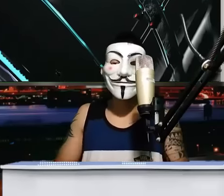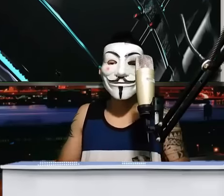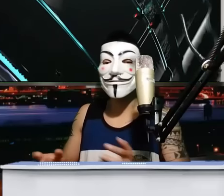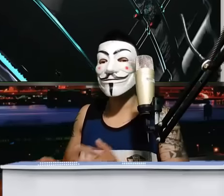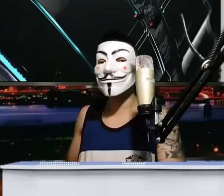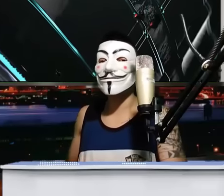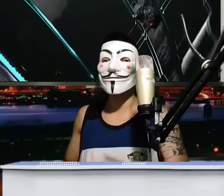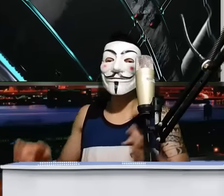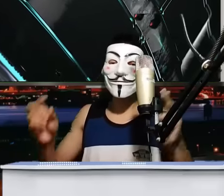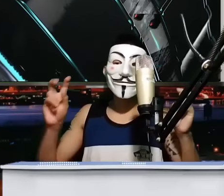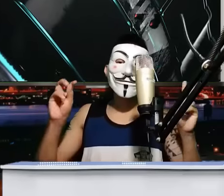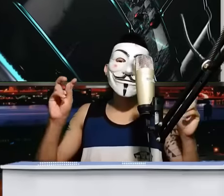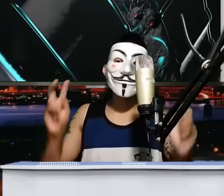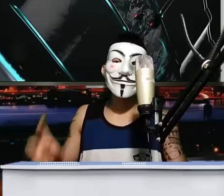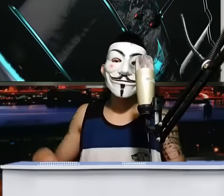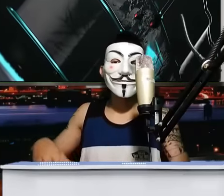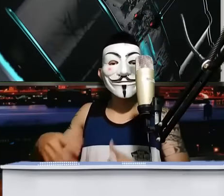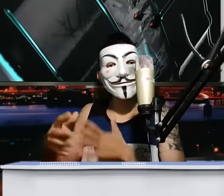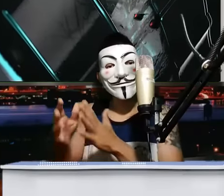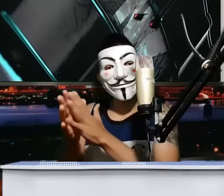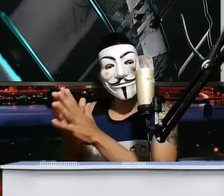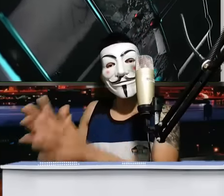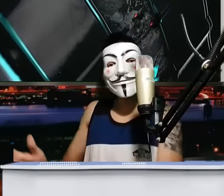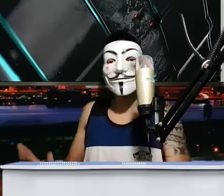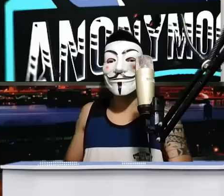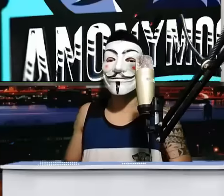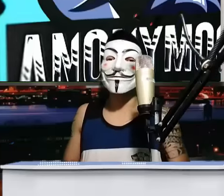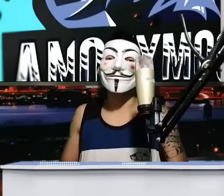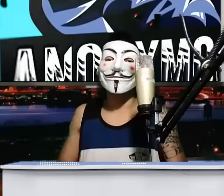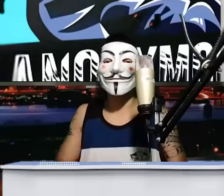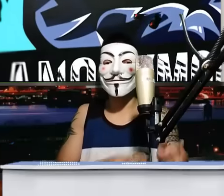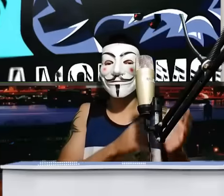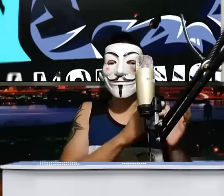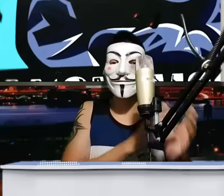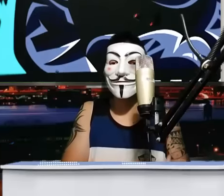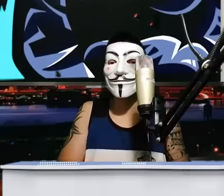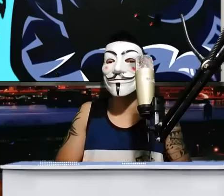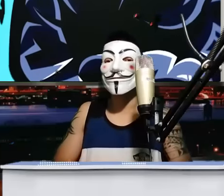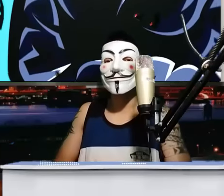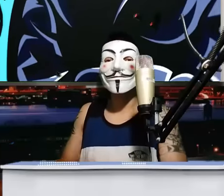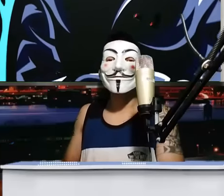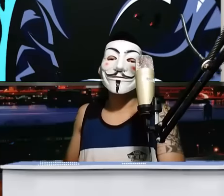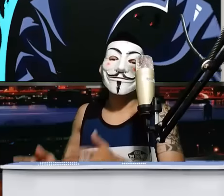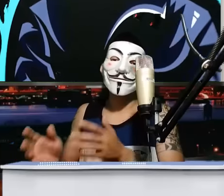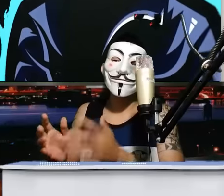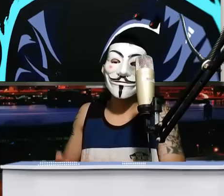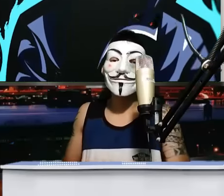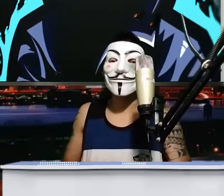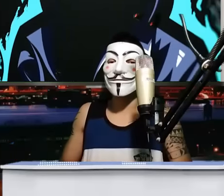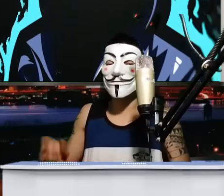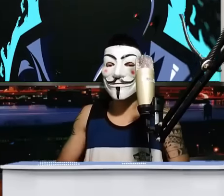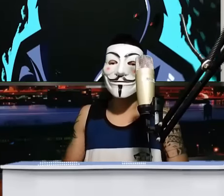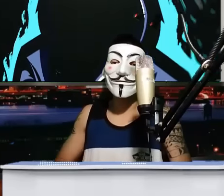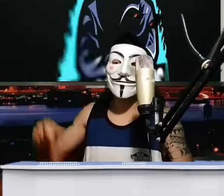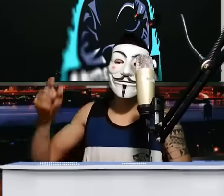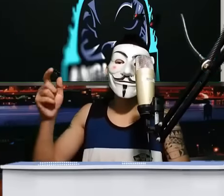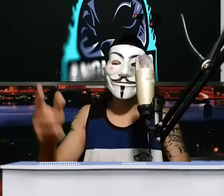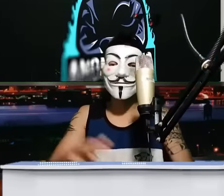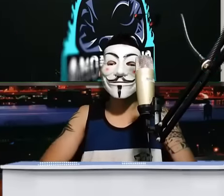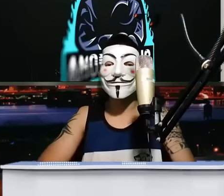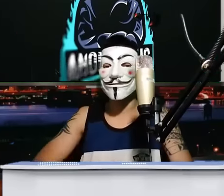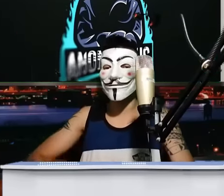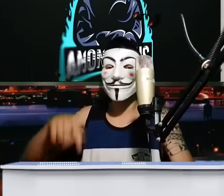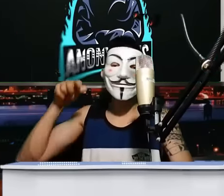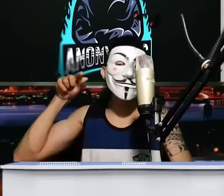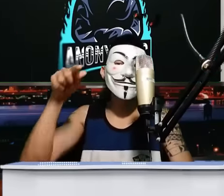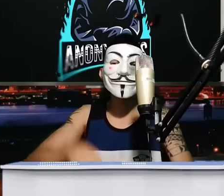y dar su opinión. Y si verdaderamente estuviéramos en una dictadura, todas esas personas no pudieran decir nada. Así que dejen en